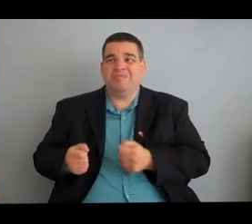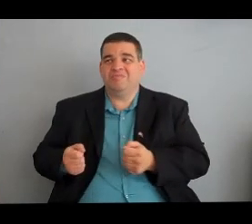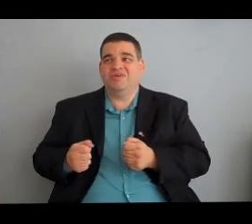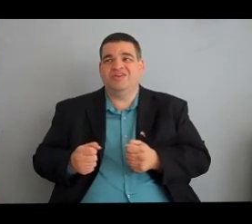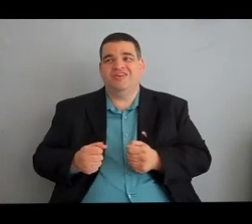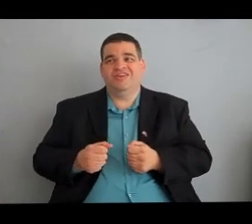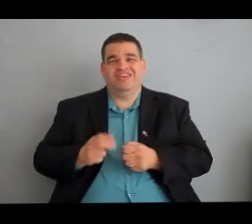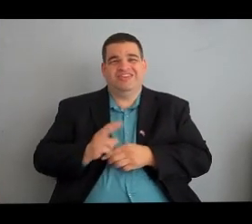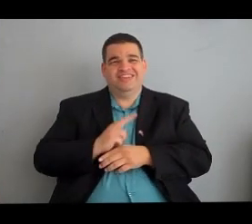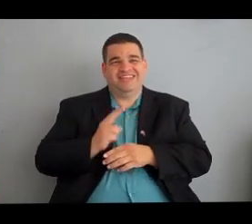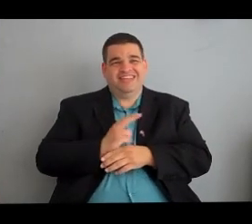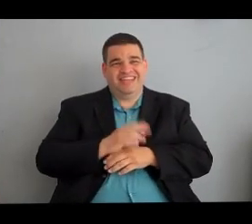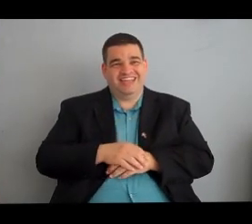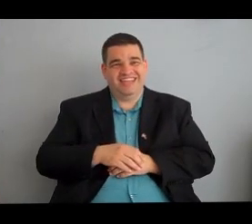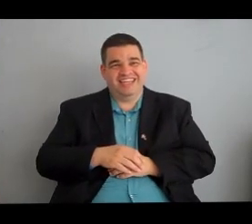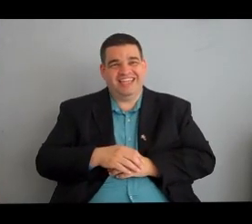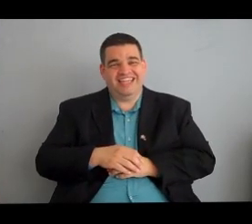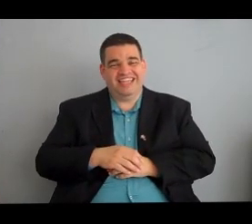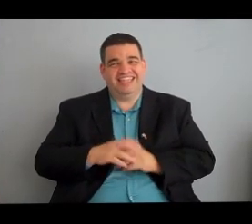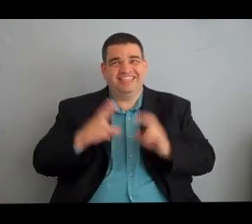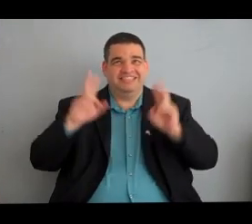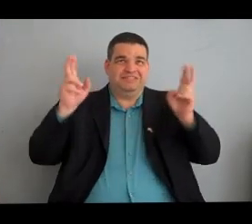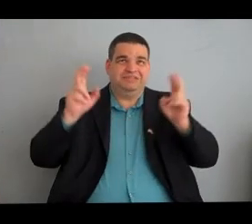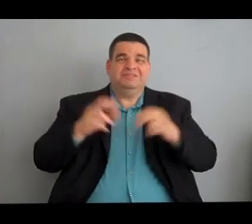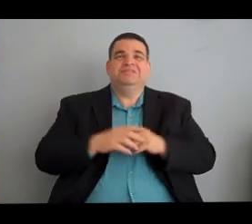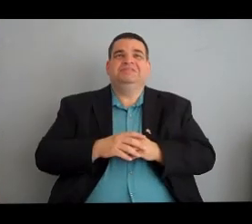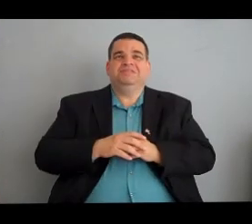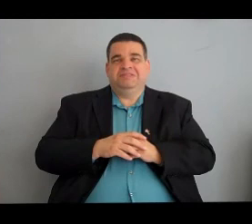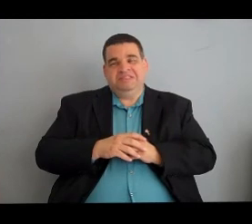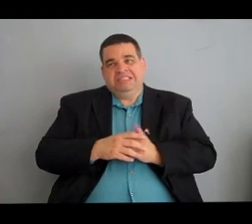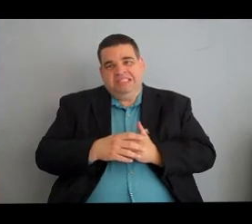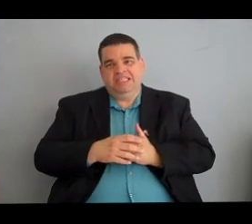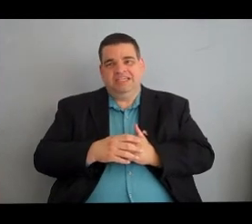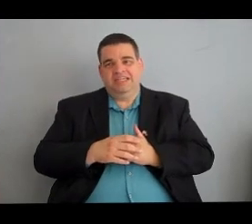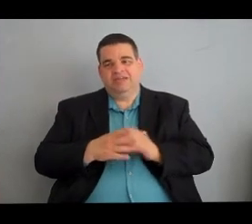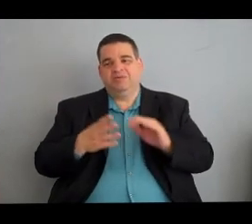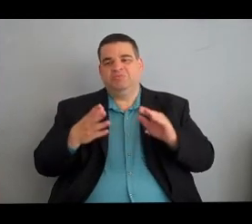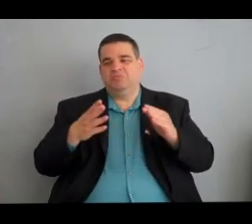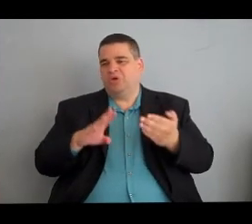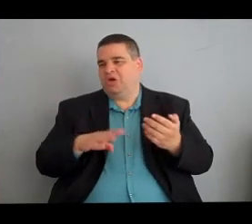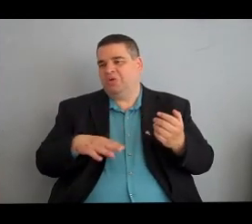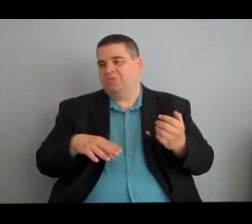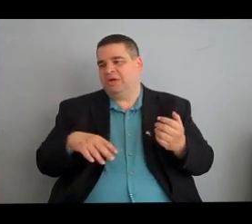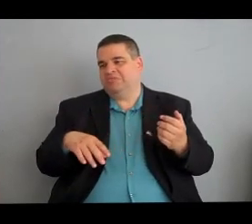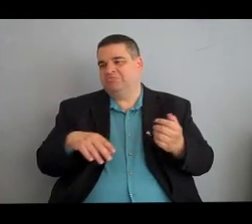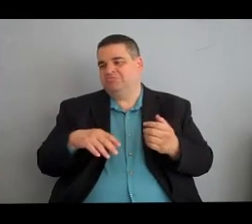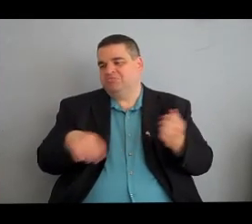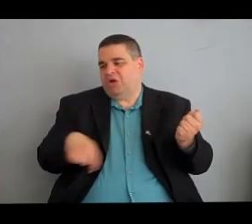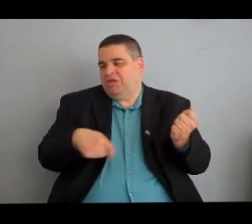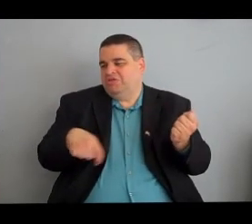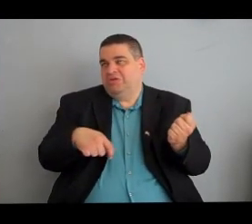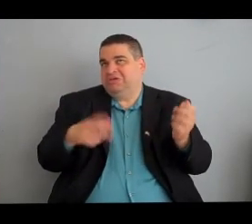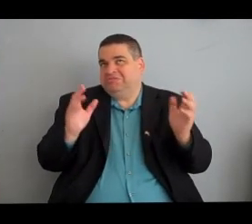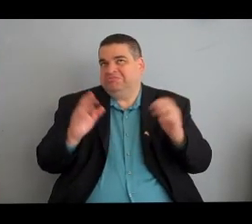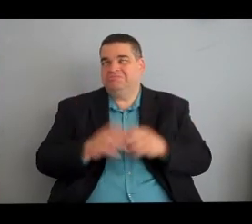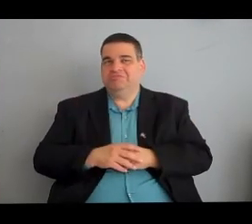puestas. Y yo creo que esa es una de las cosas más difíciles en este tipo